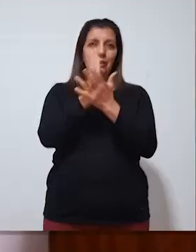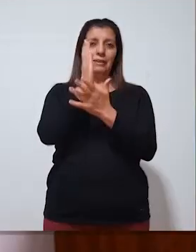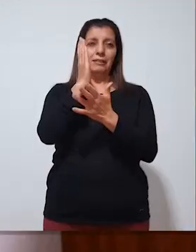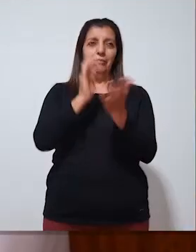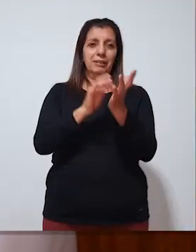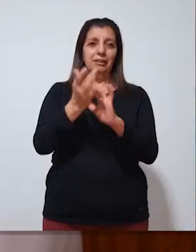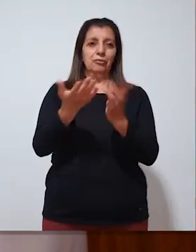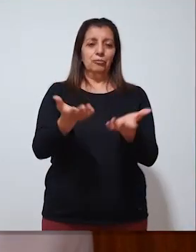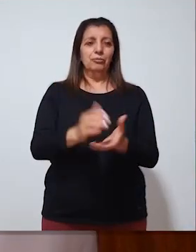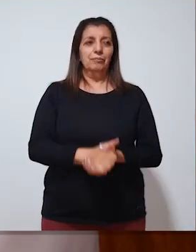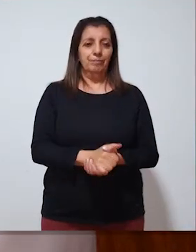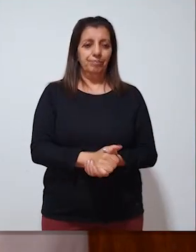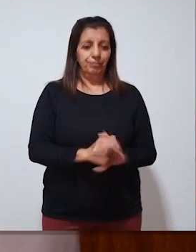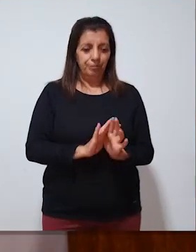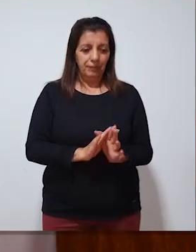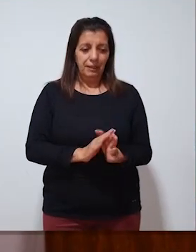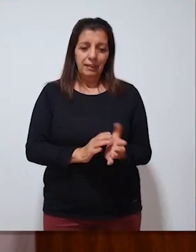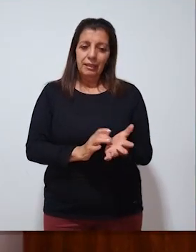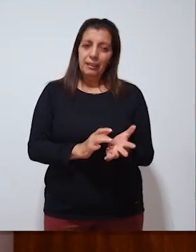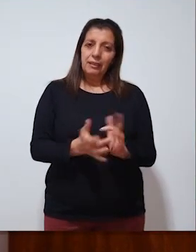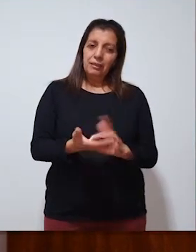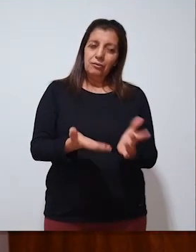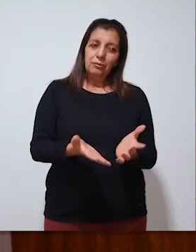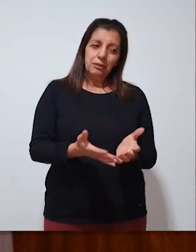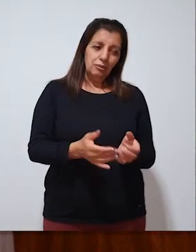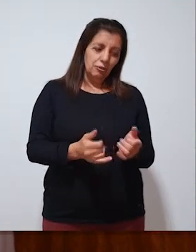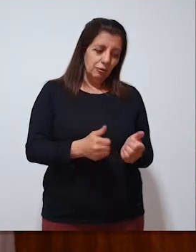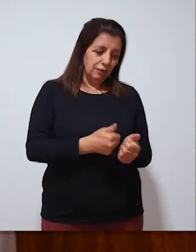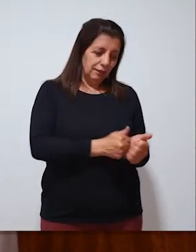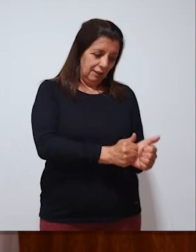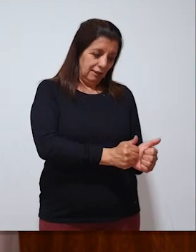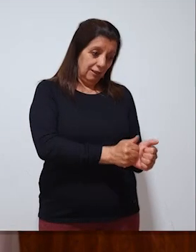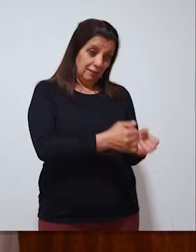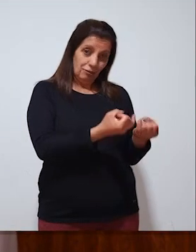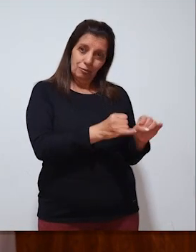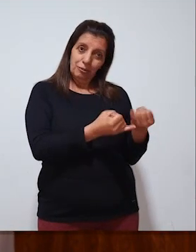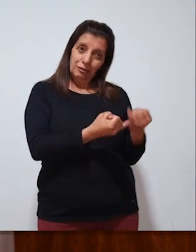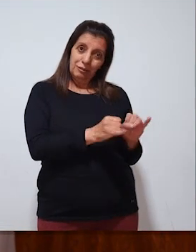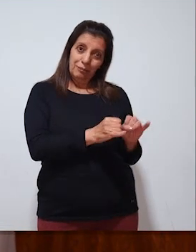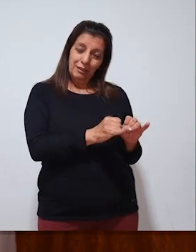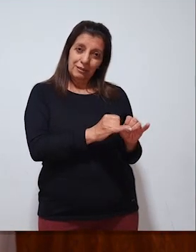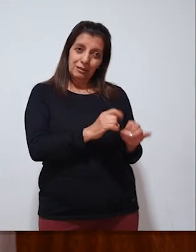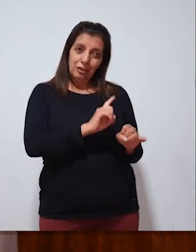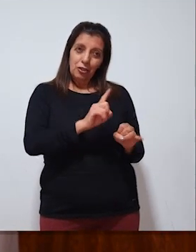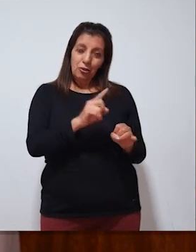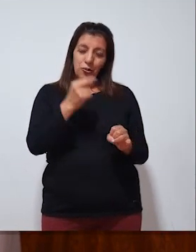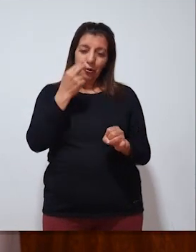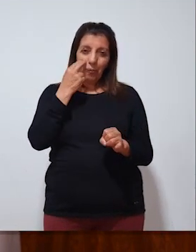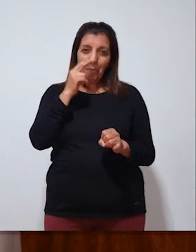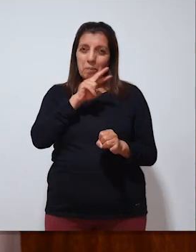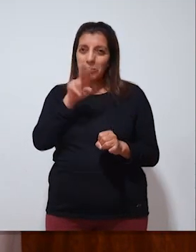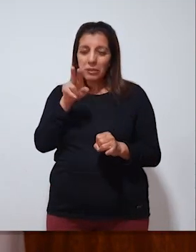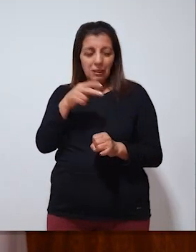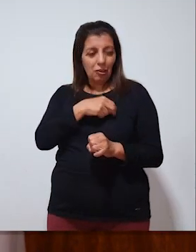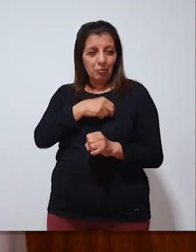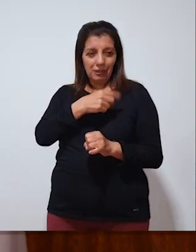Señor Jesucristo, que dijiste a tus apóstoles, les dejo la paz, les doy mi paz. No tengas en cuenta nuestros pecados, sino la fe de